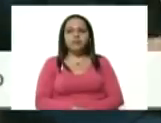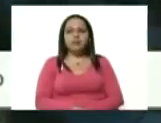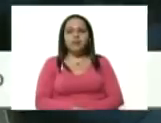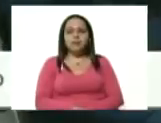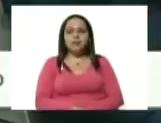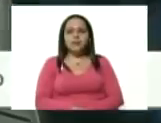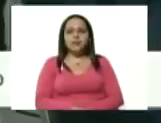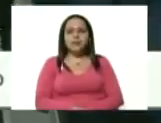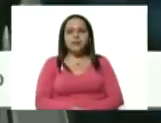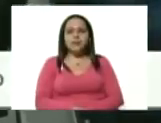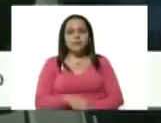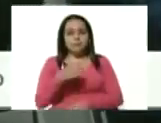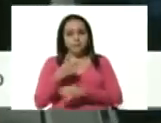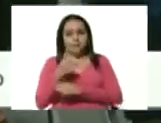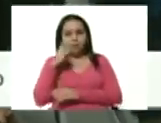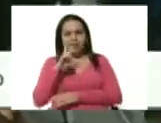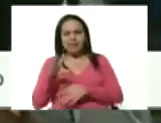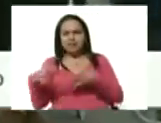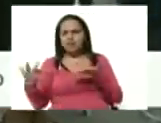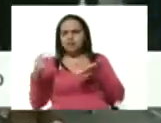Hay que ver lo que es un premio nacional de periodismo.